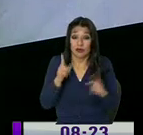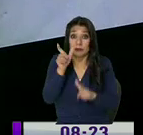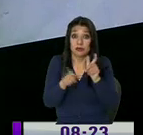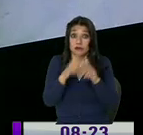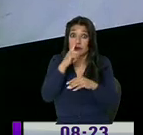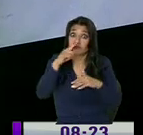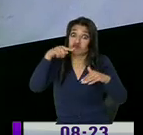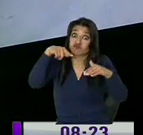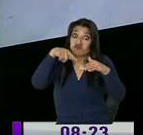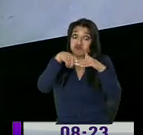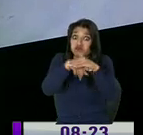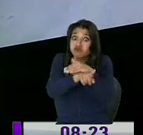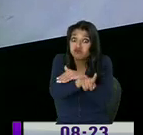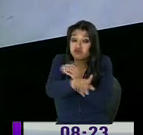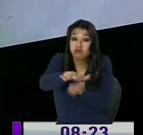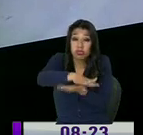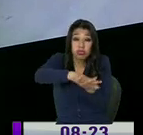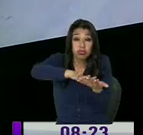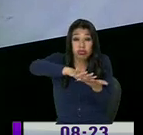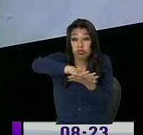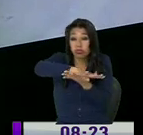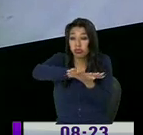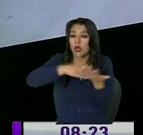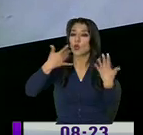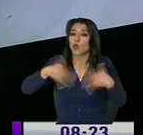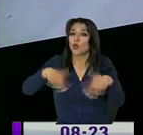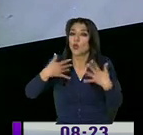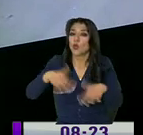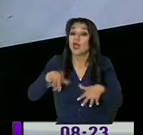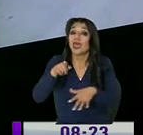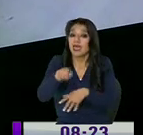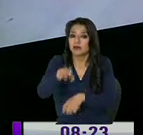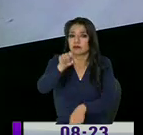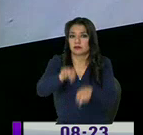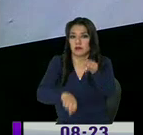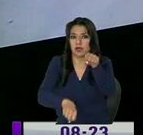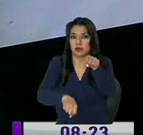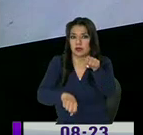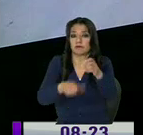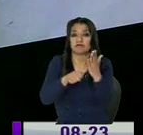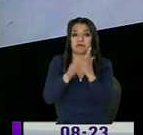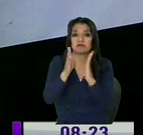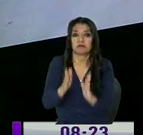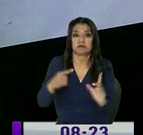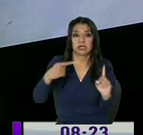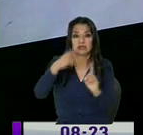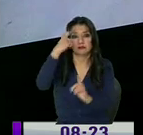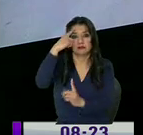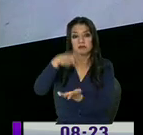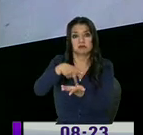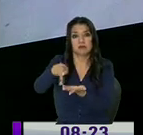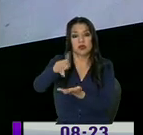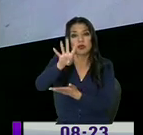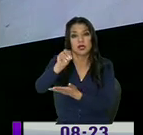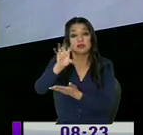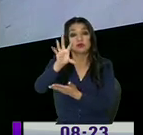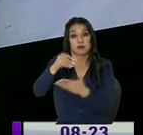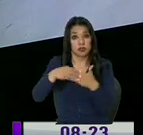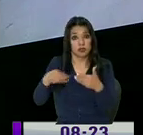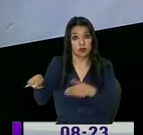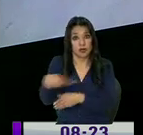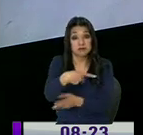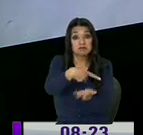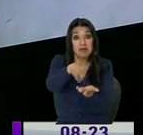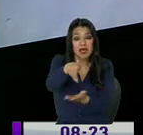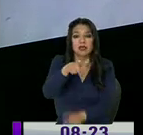infiltrados, estos que se metieron, Andreita, son los que han ocasionado. Lo que denunció la ministra Romo, los pagaditos de 40 y 50 dólares. ¿Pagados